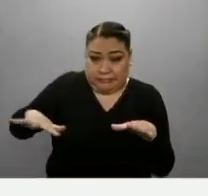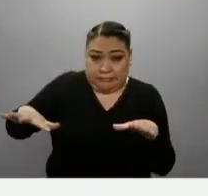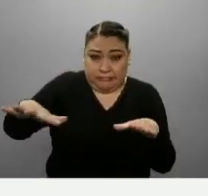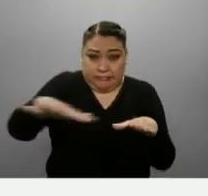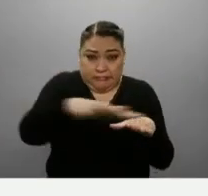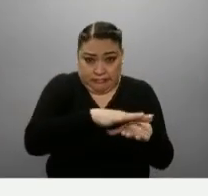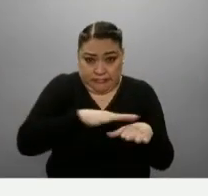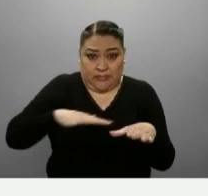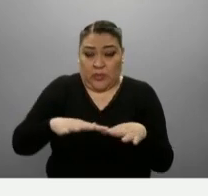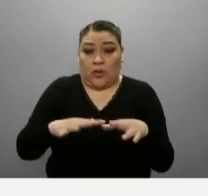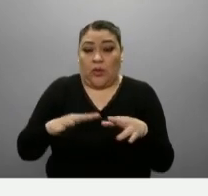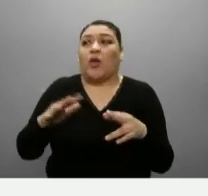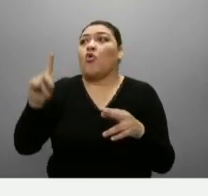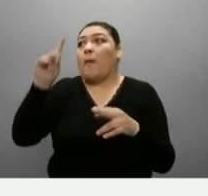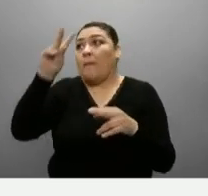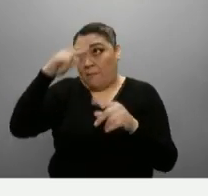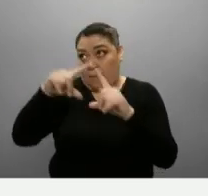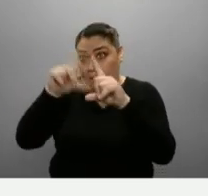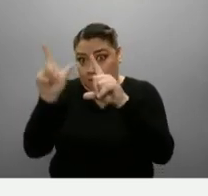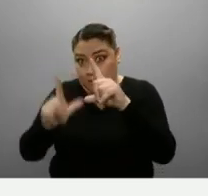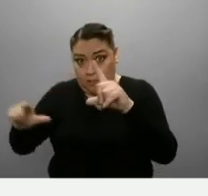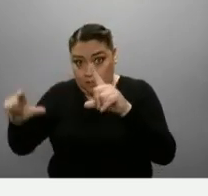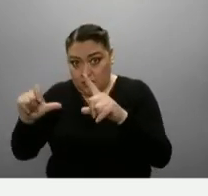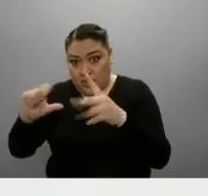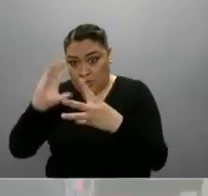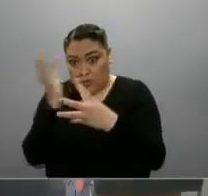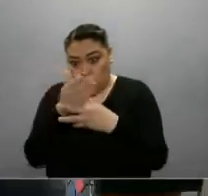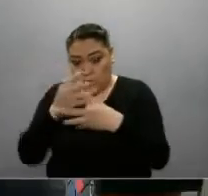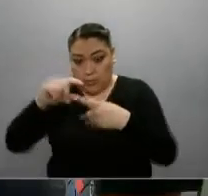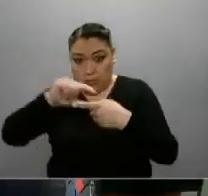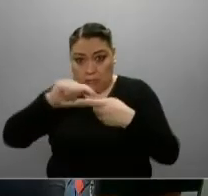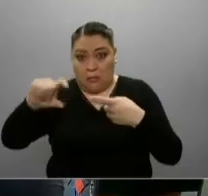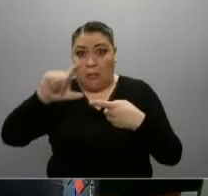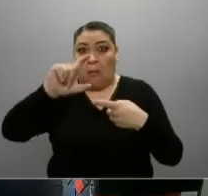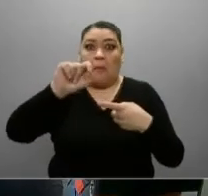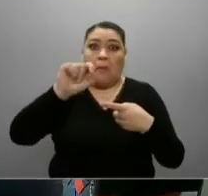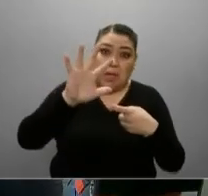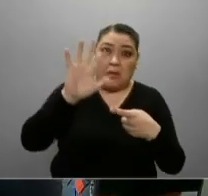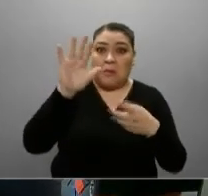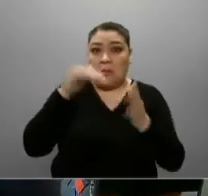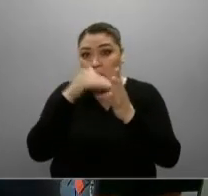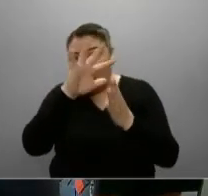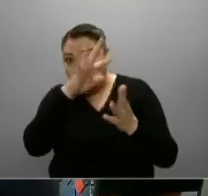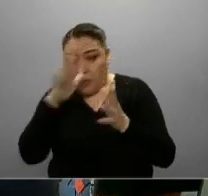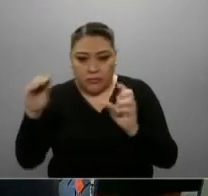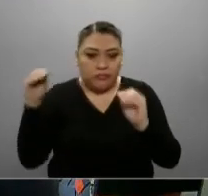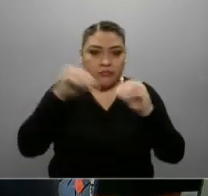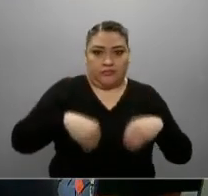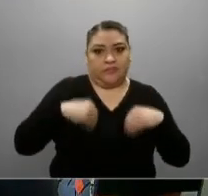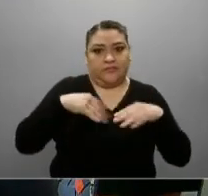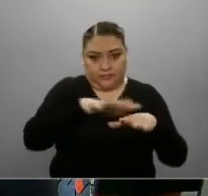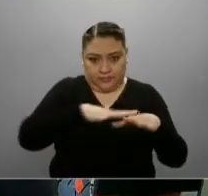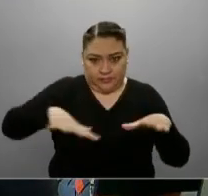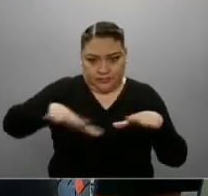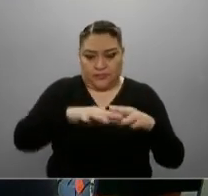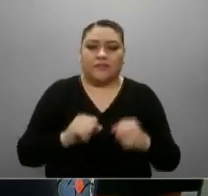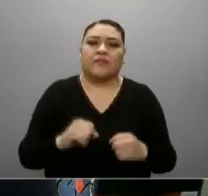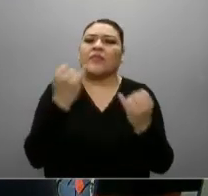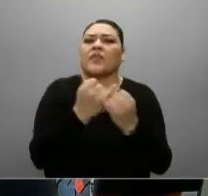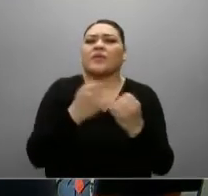casi 1/4 parte de la población del país. La siguiente, cuando lo vemos con respecto a el tamaño de la